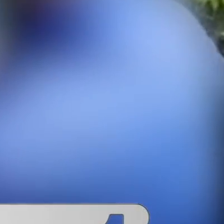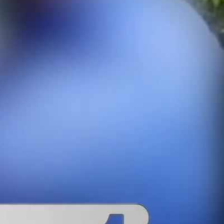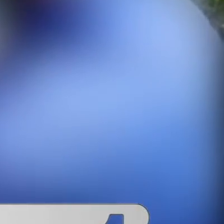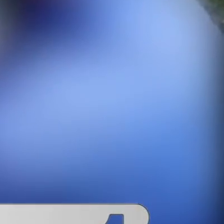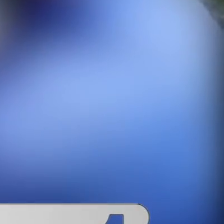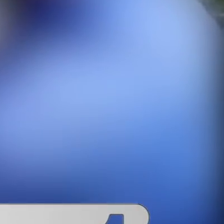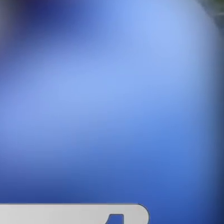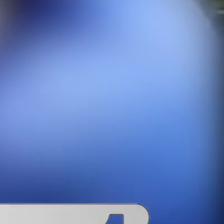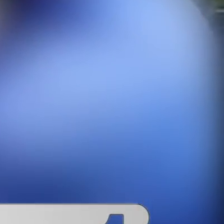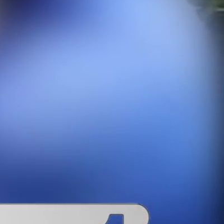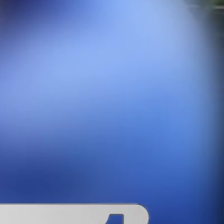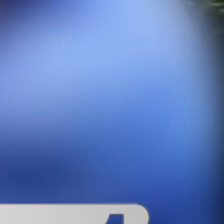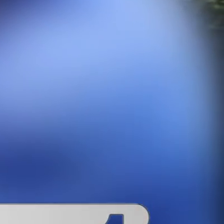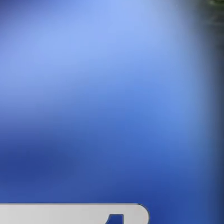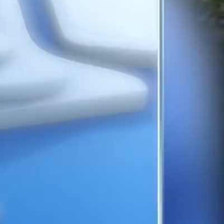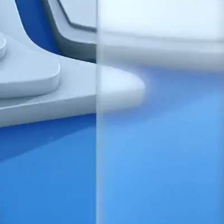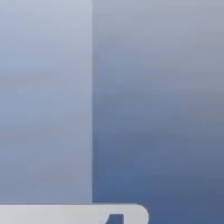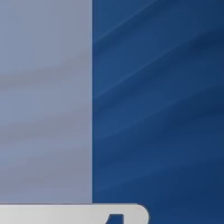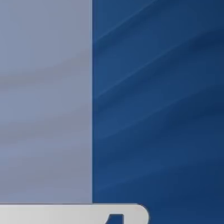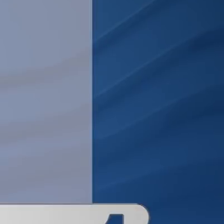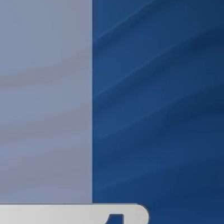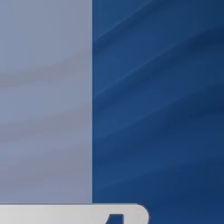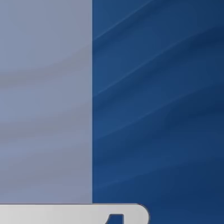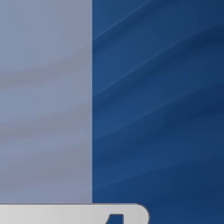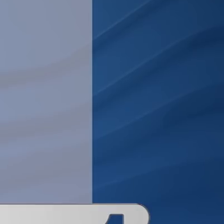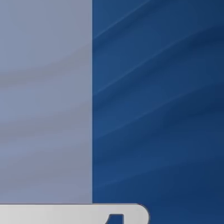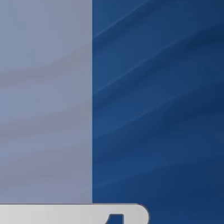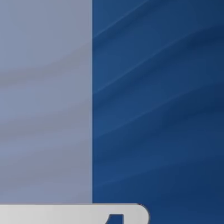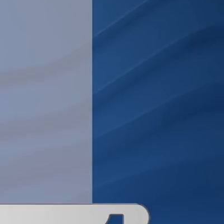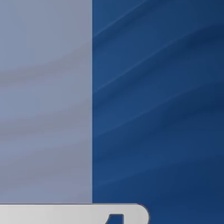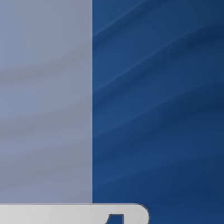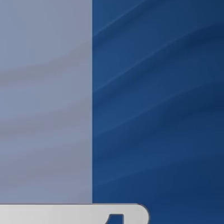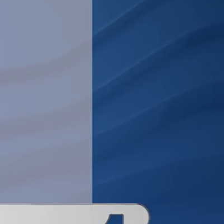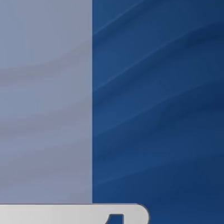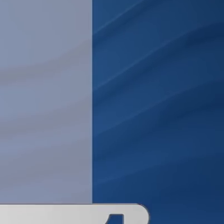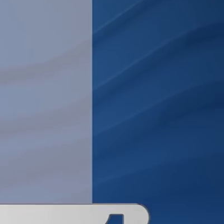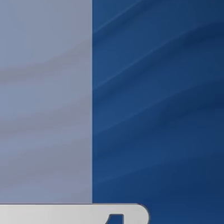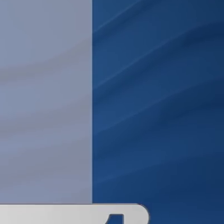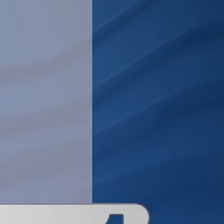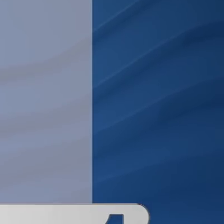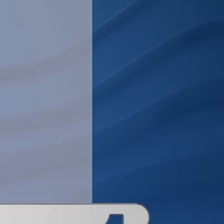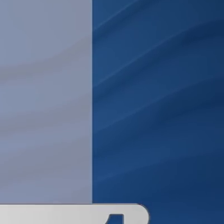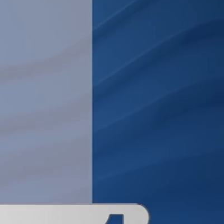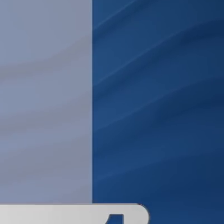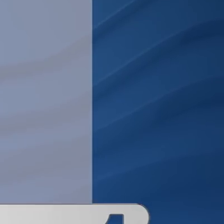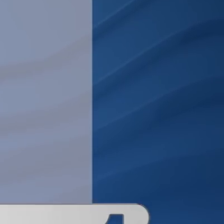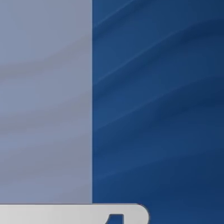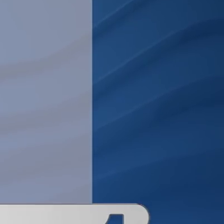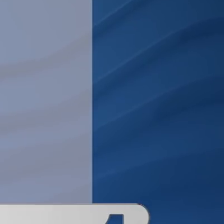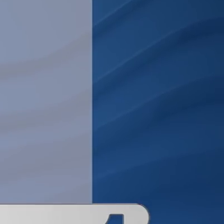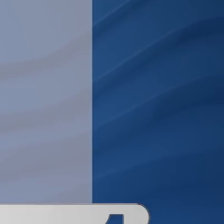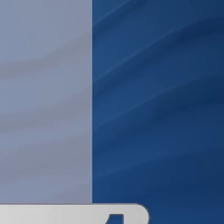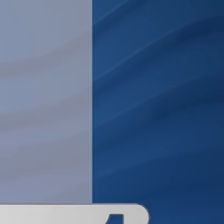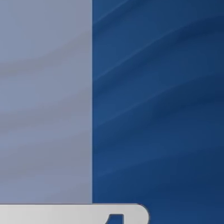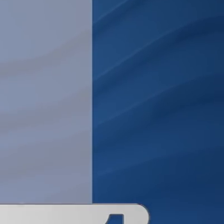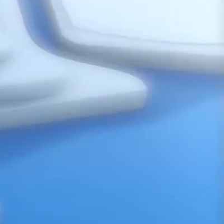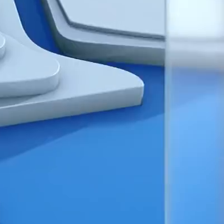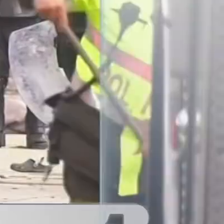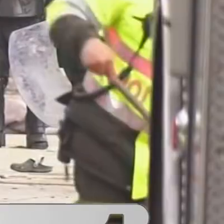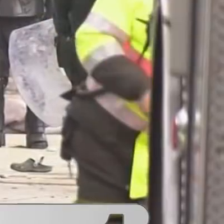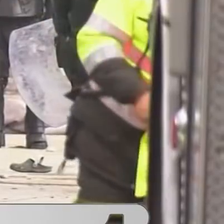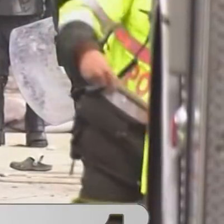por disidencias de las FARC. Hombre quema su moto en Barranquilla cuando lo multaban por andar sin